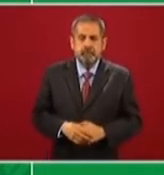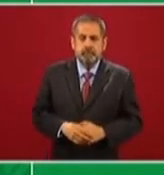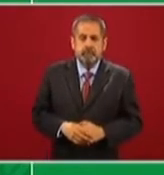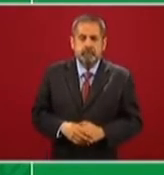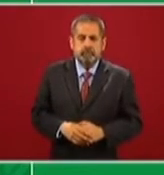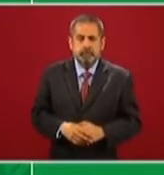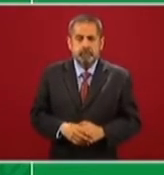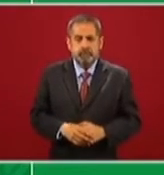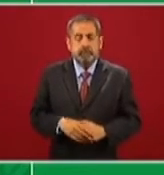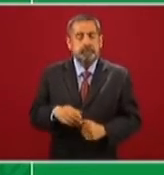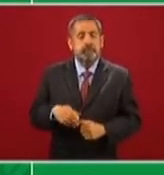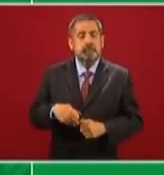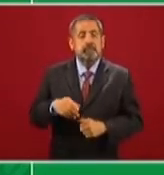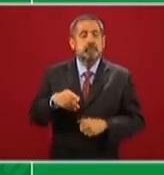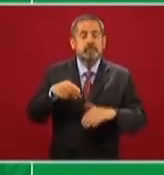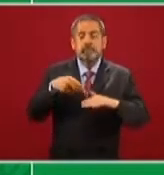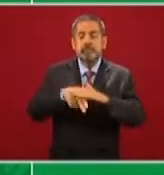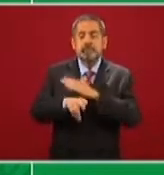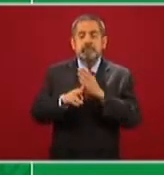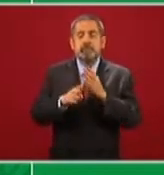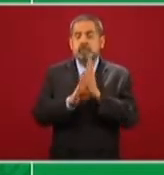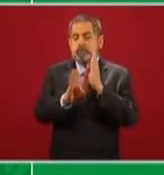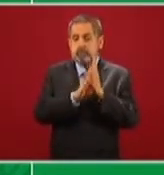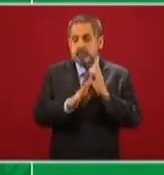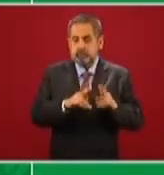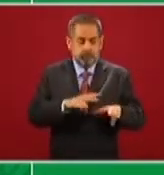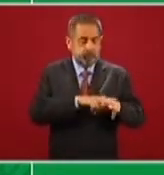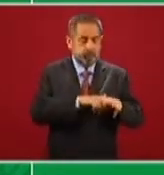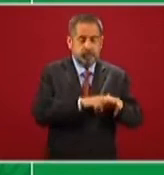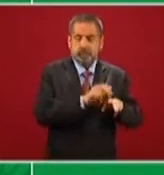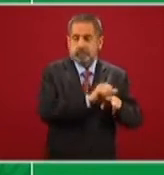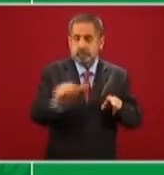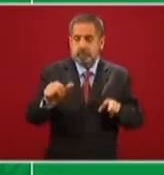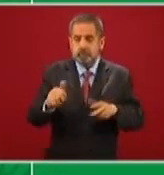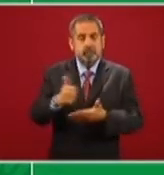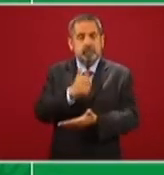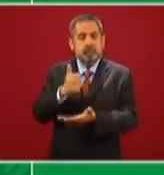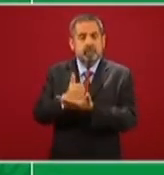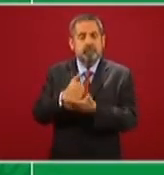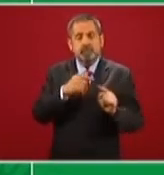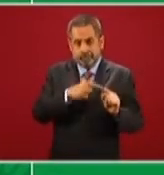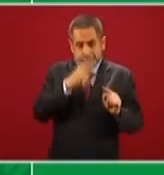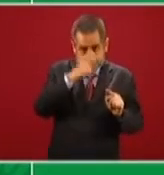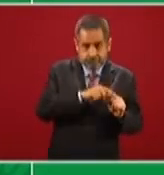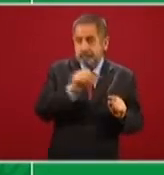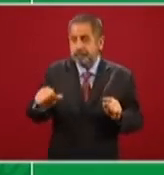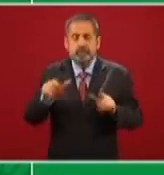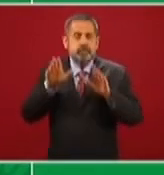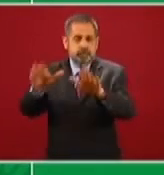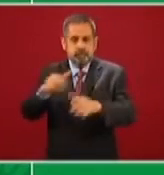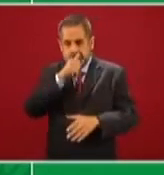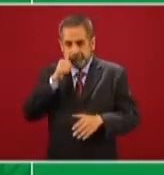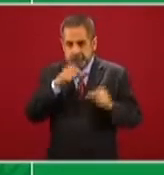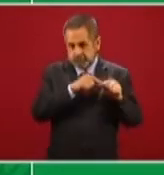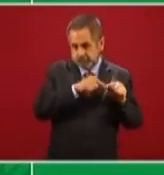La ampliación de la línea 4 del Metrobús de San Lázaro al Aeropuerto Internacional de la Ciudad de México. Adelante.